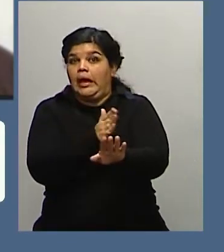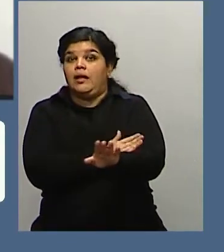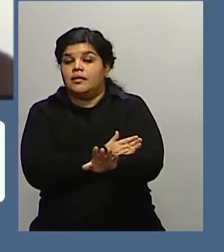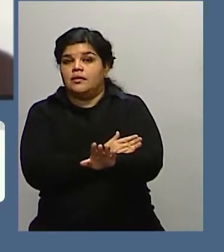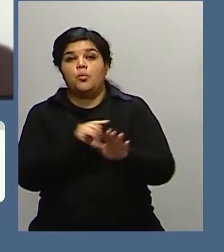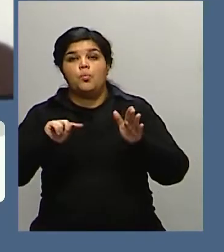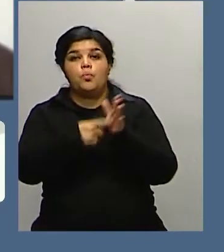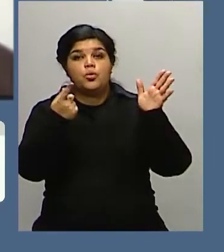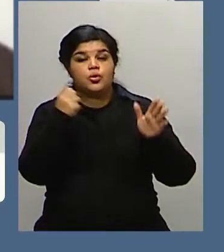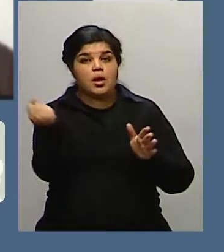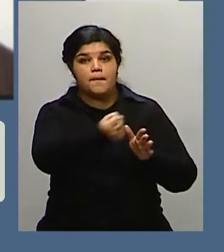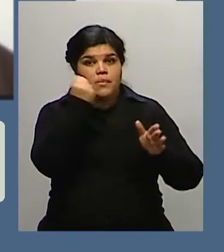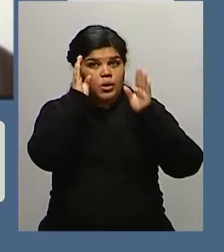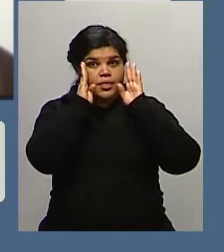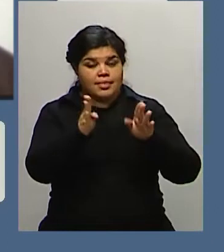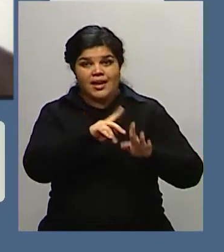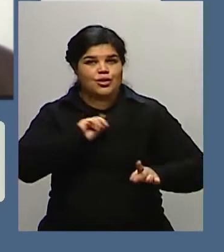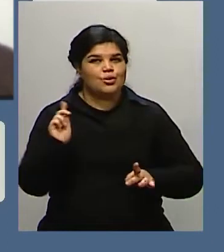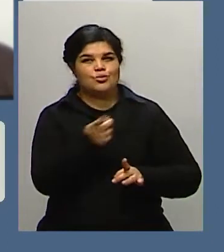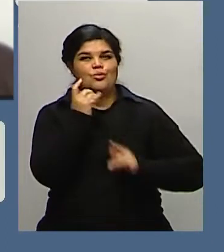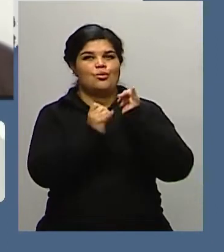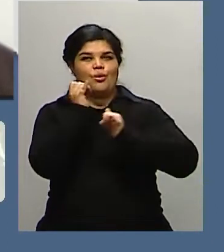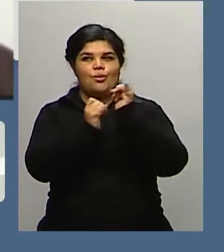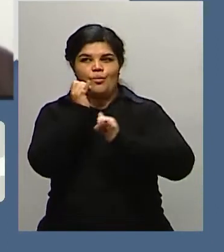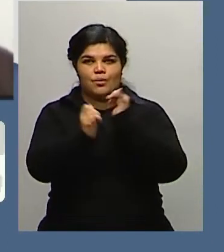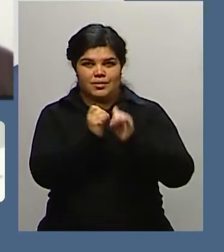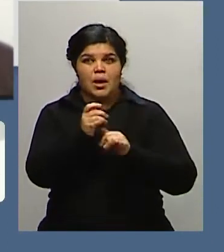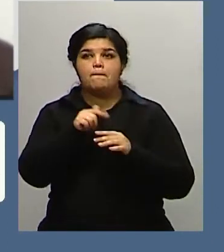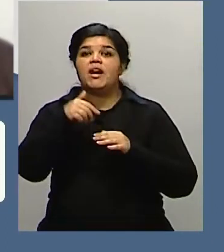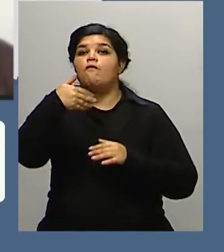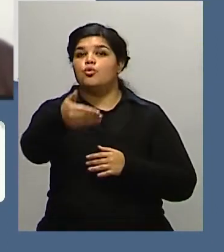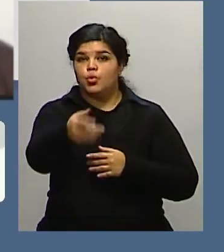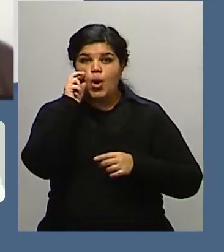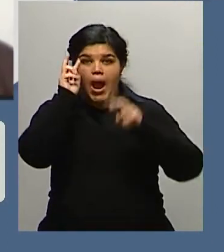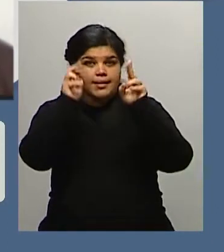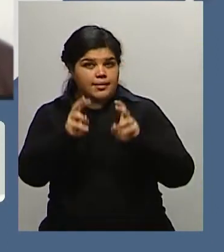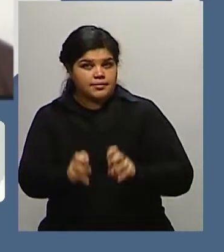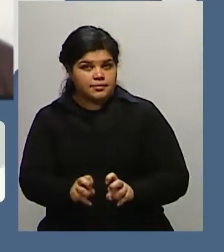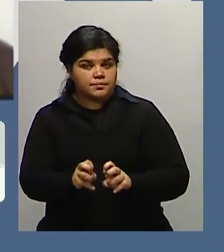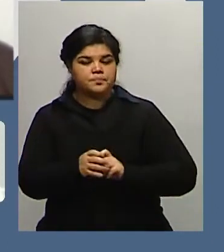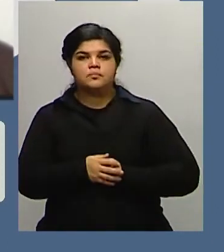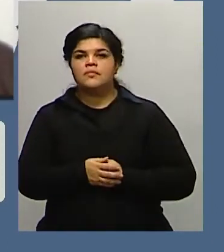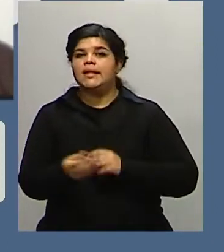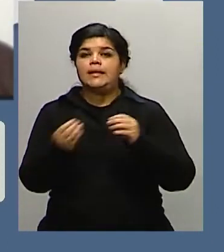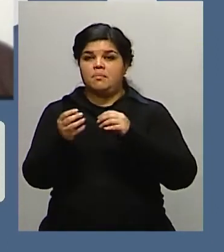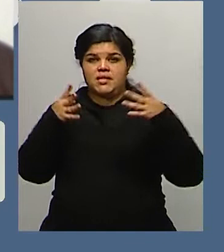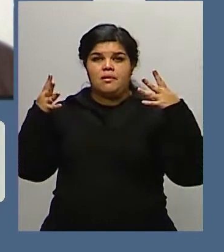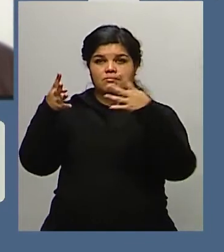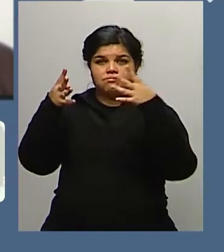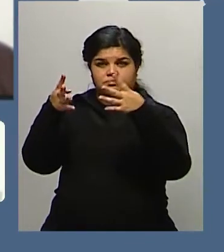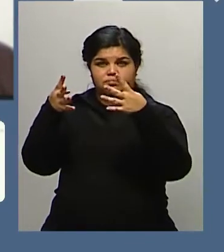no solo con lo que nos hemos referido, sino para lo que viene. Uh-huh. Y es que el conflicto, la guerra,